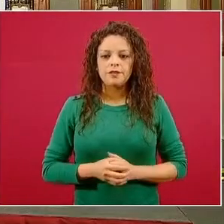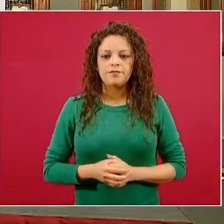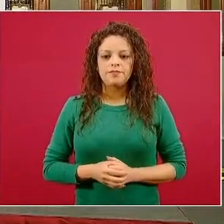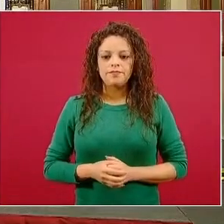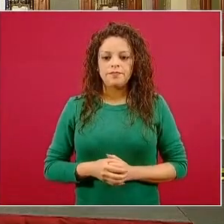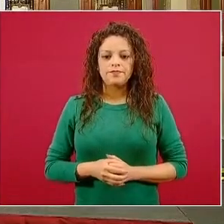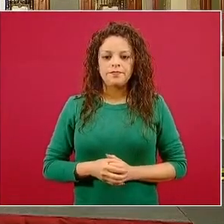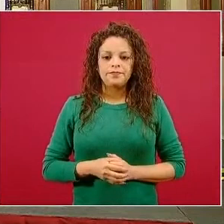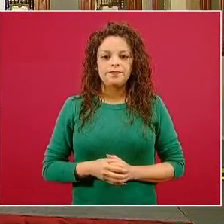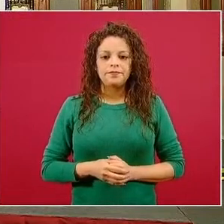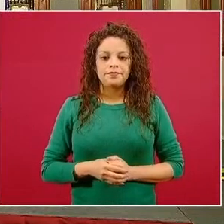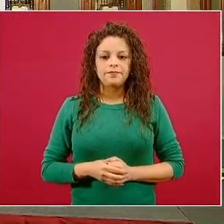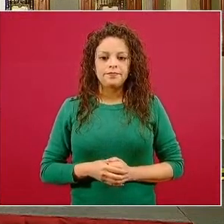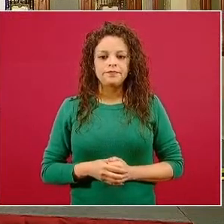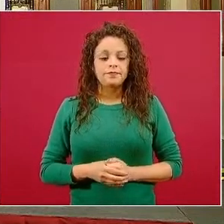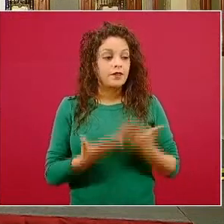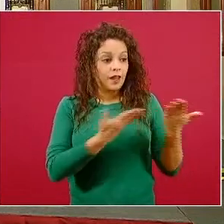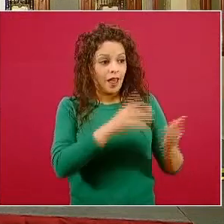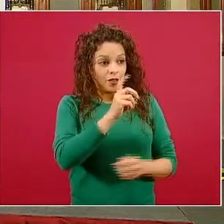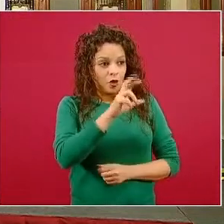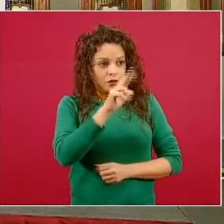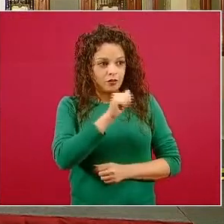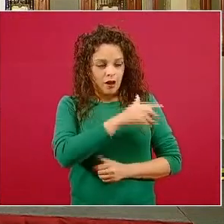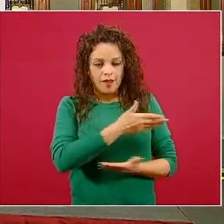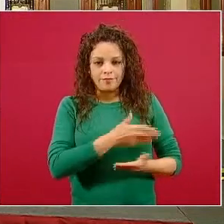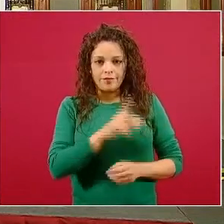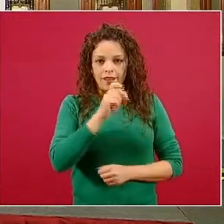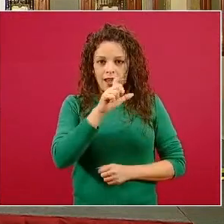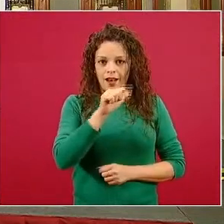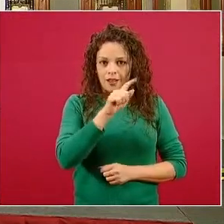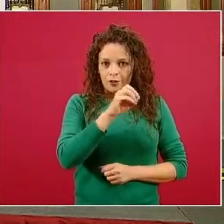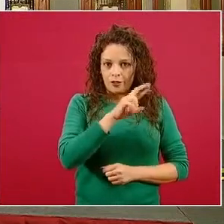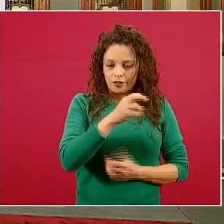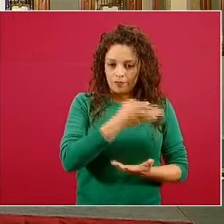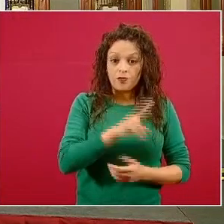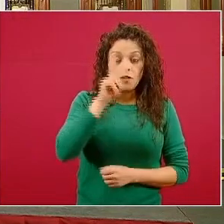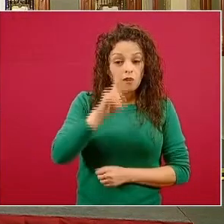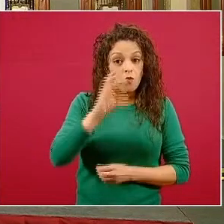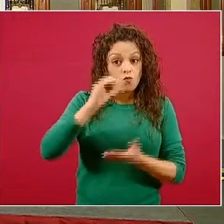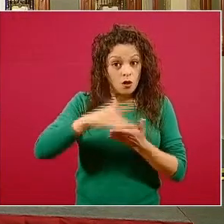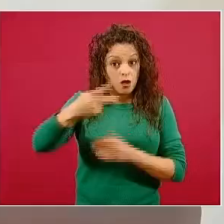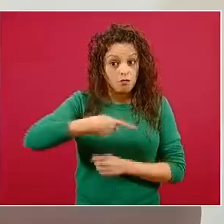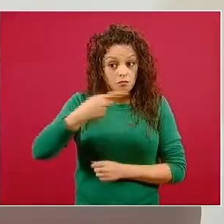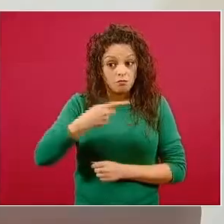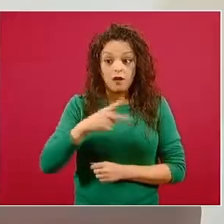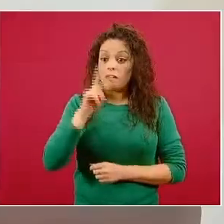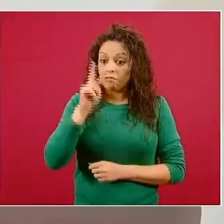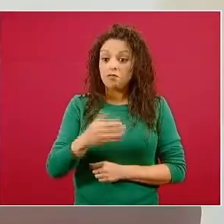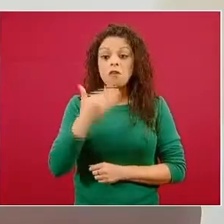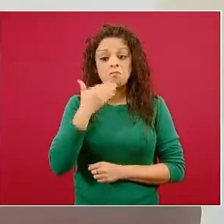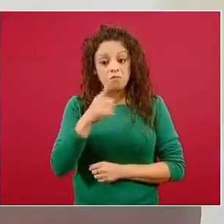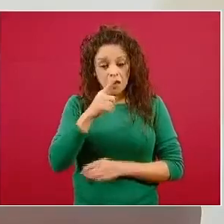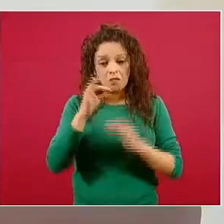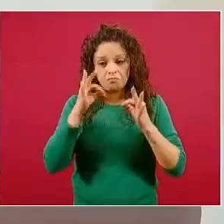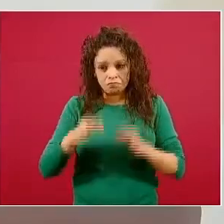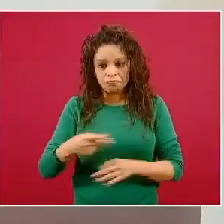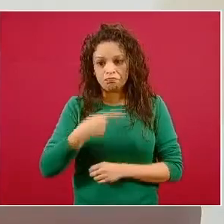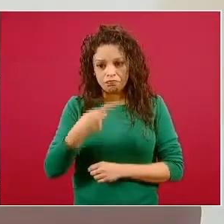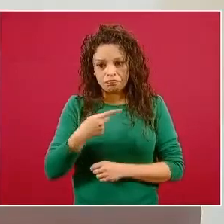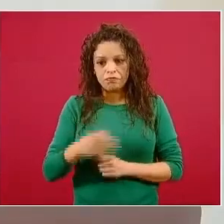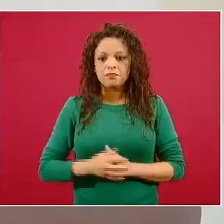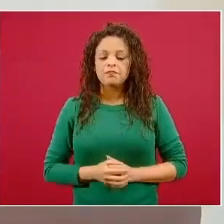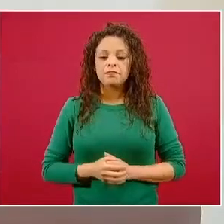enseguida. Muchas gracias y muchas gracias por la pregunta, creo que es muy pertinente y es tan